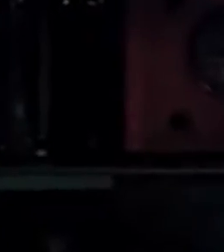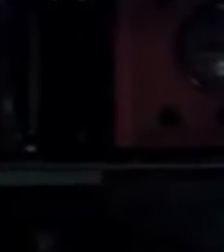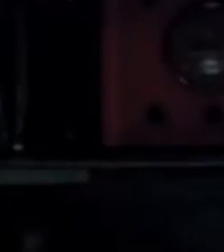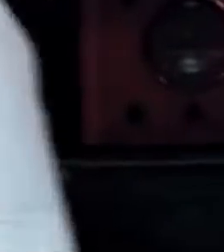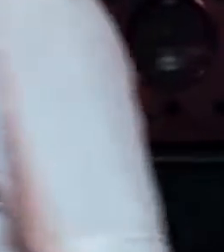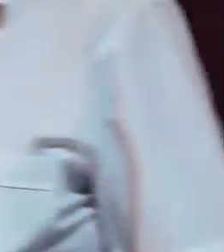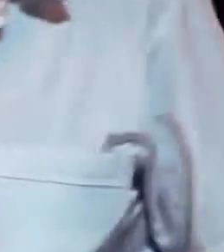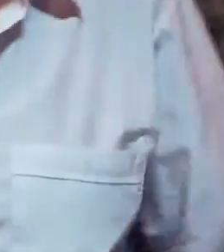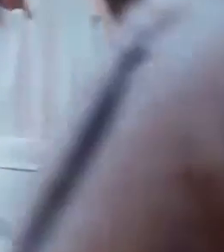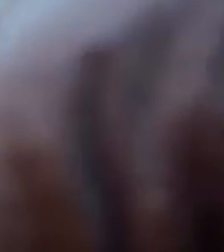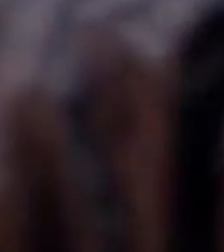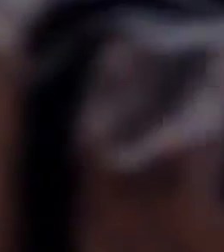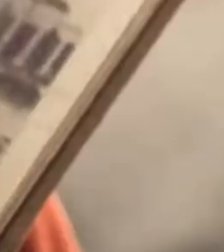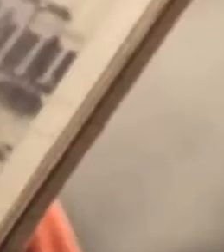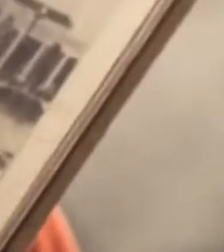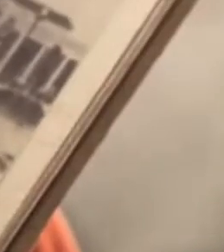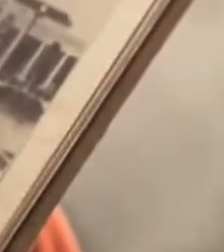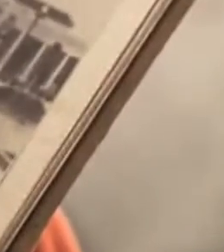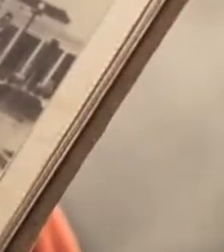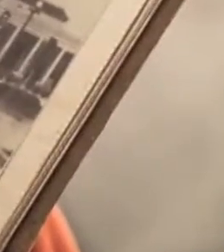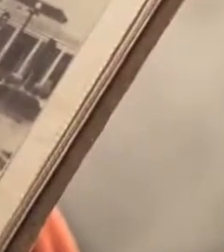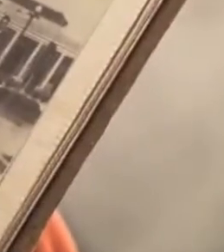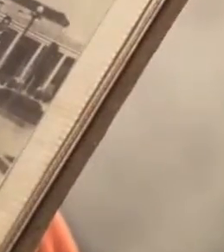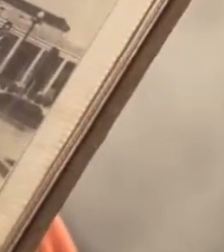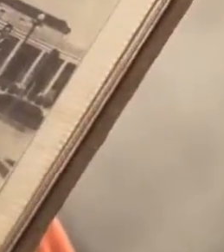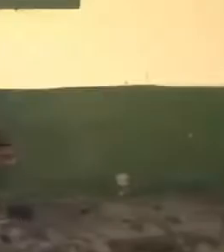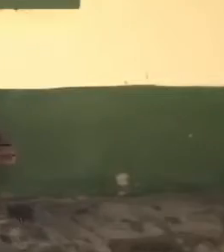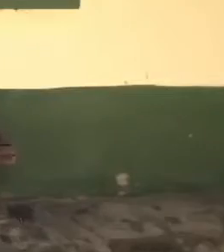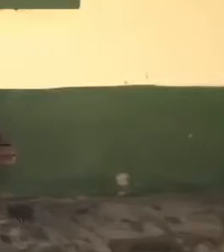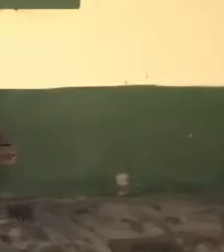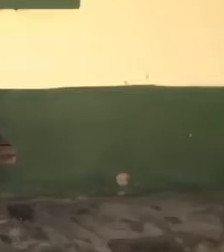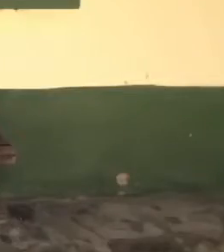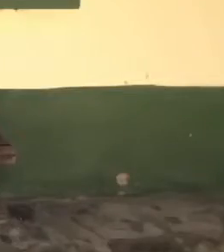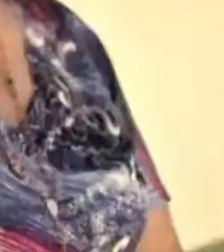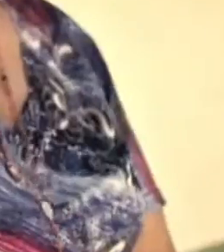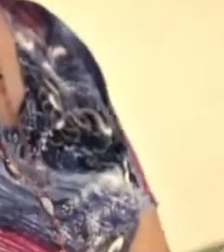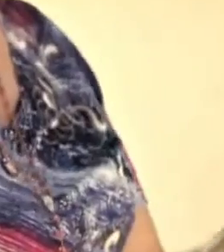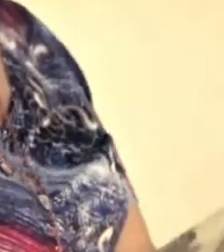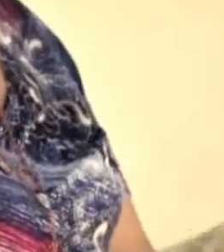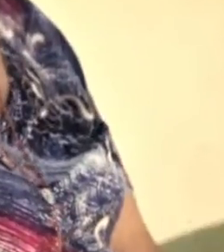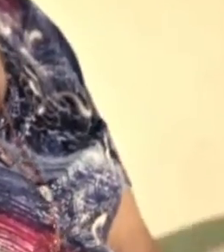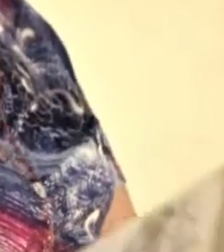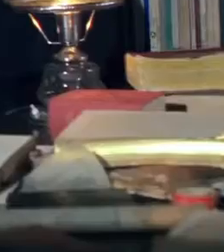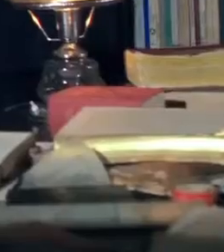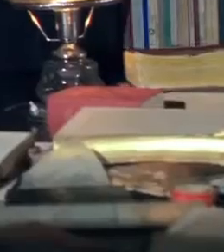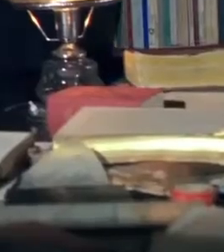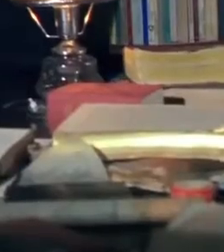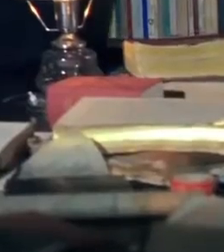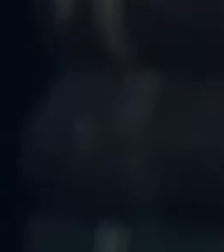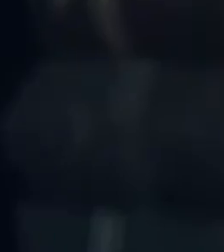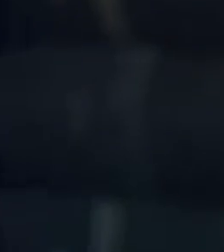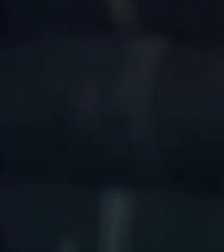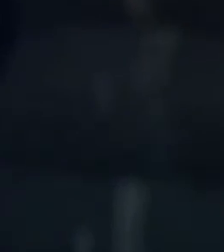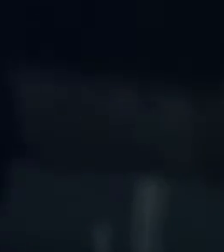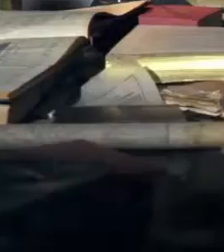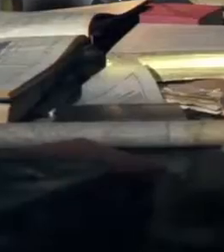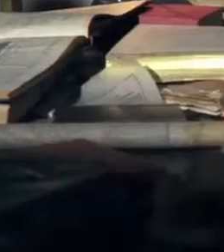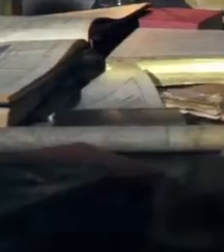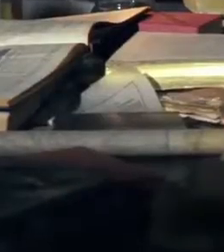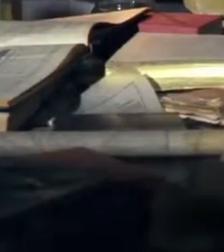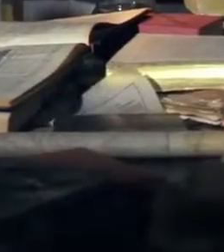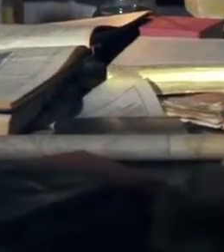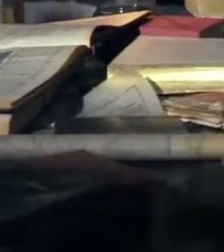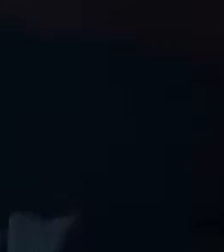otro, ese sí era un berraco. Tan berraco que encendía fogatas a palmadas. Mentirosa. Una vez se cayó de